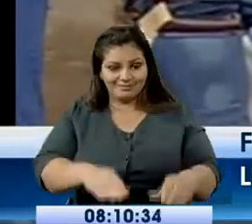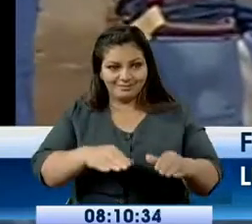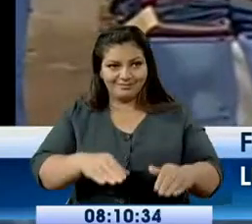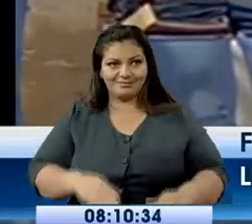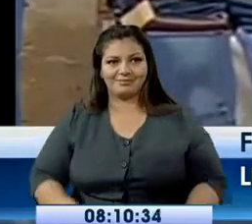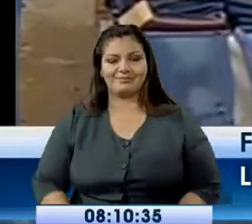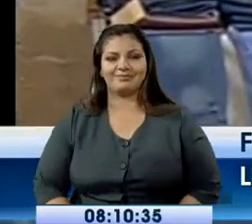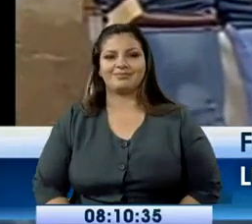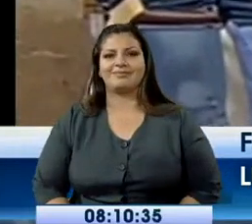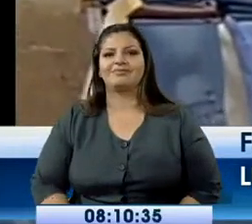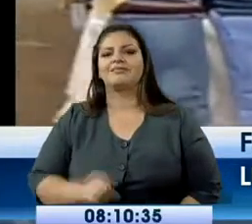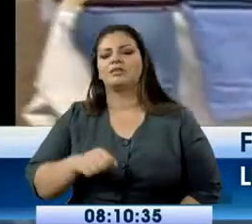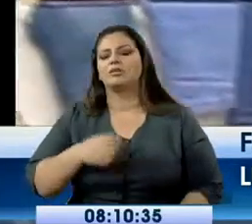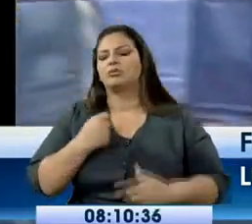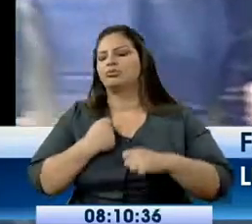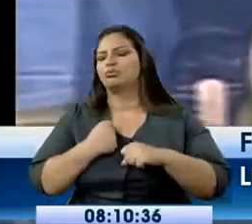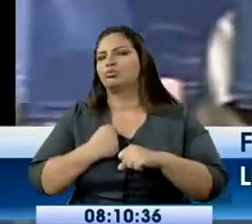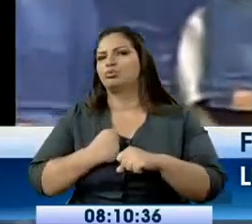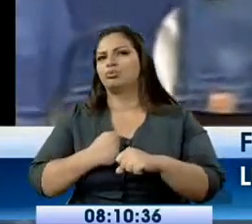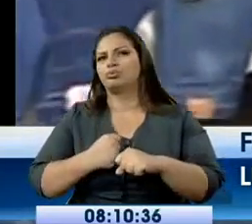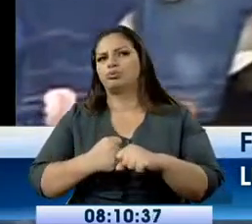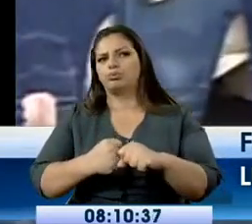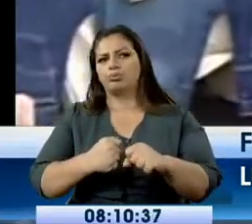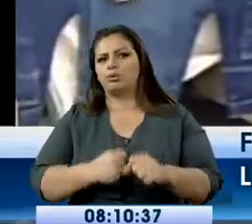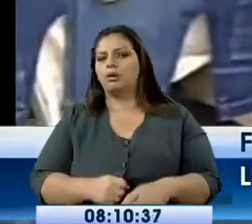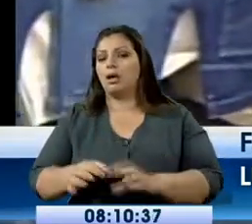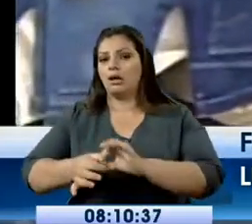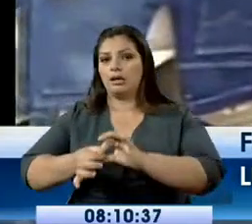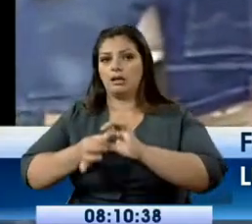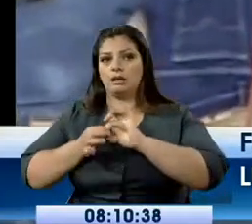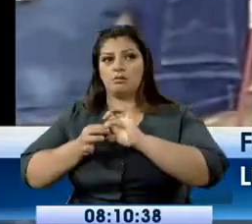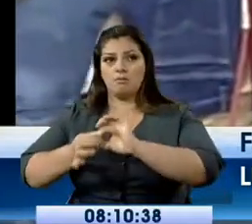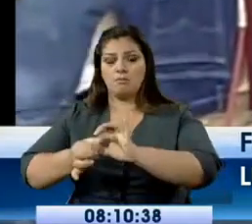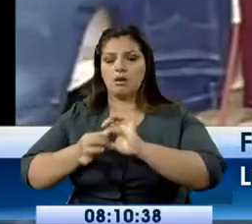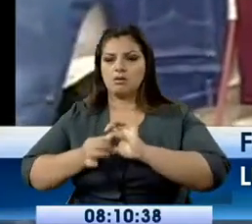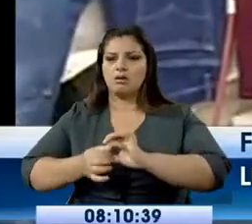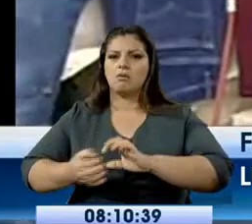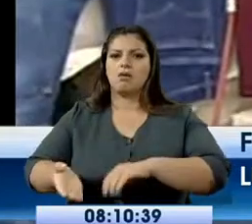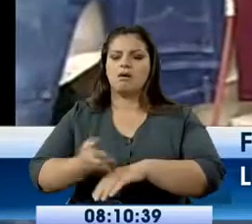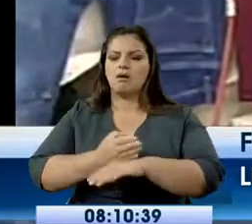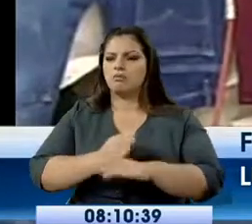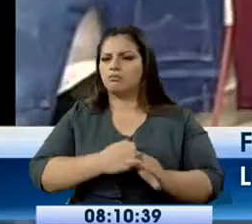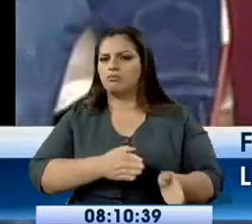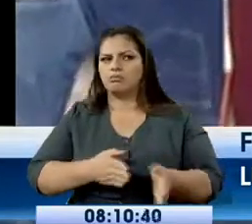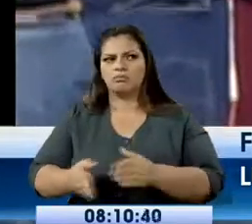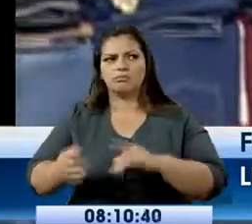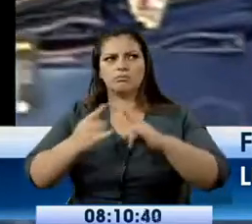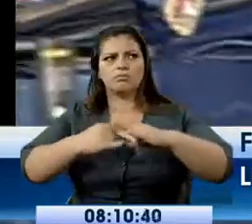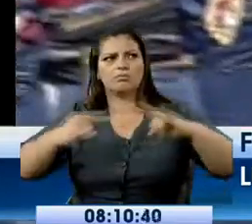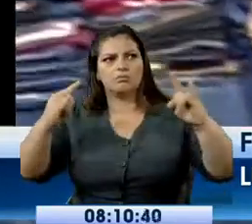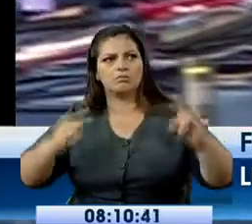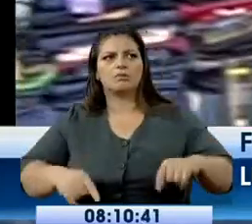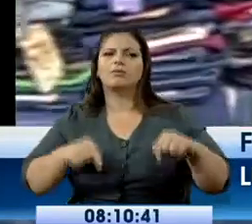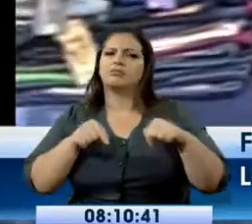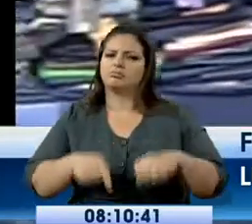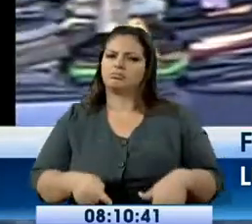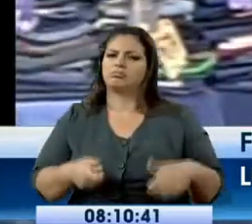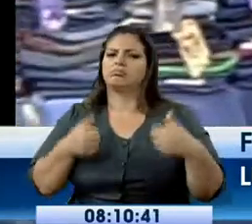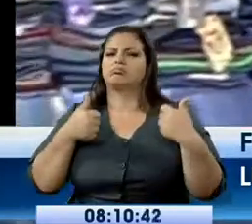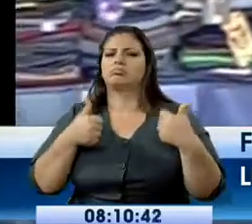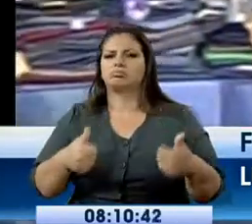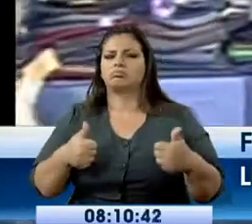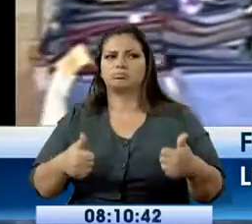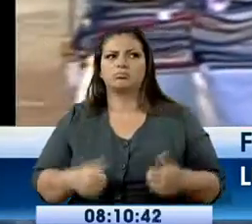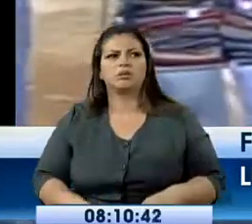hemos, con mucho esfuerzo con mis compañeros, hemos tratado de tener lo mejor, que estamos en lo mejor, creo yo. Nos faltan